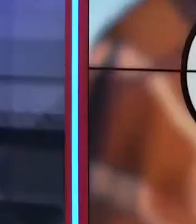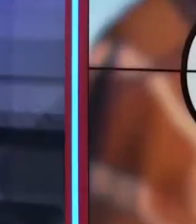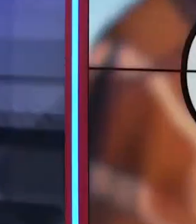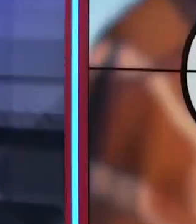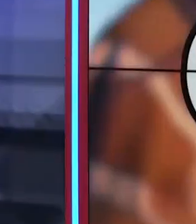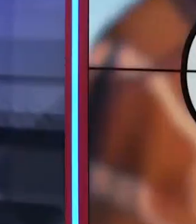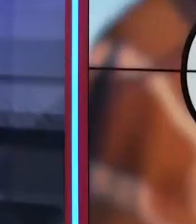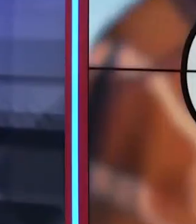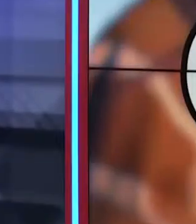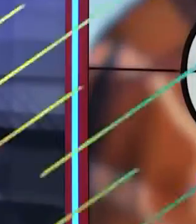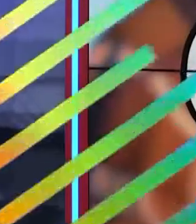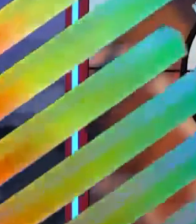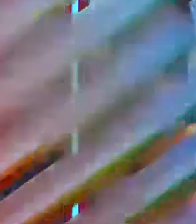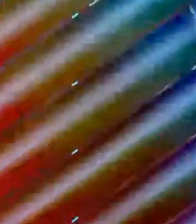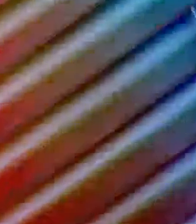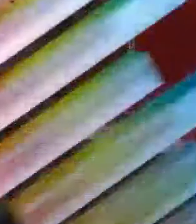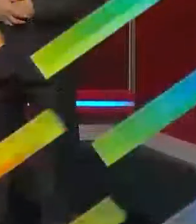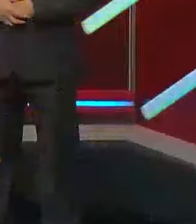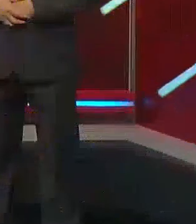Coya.